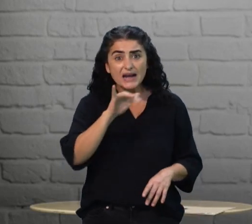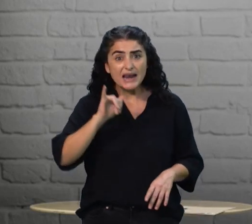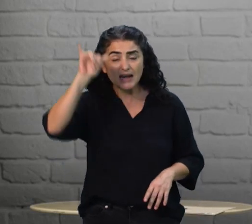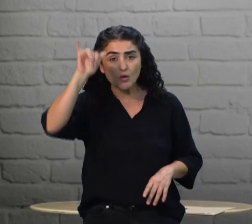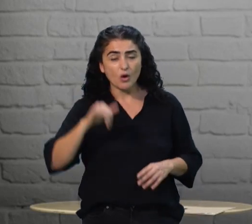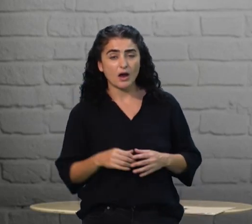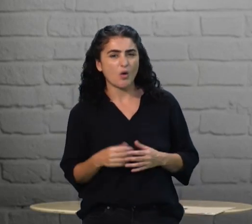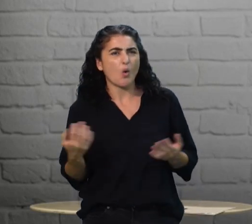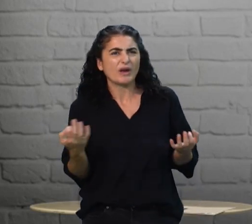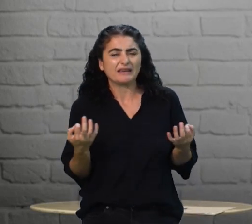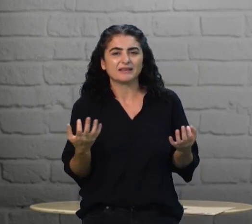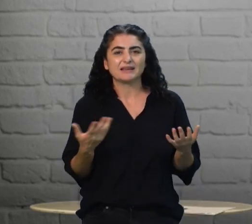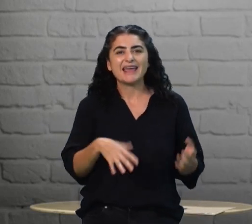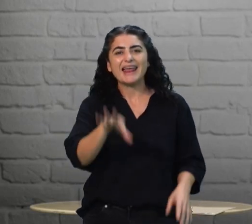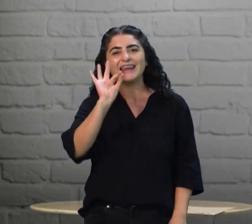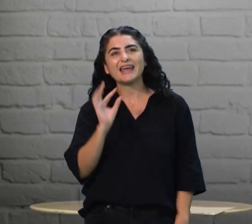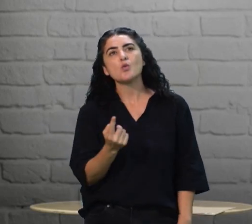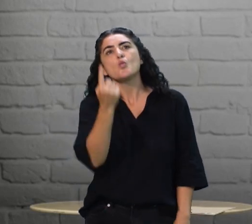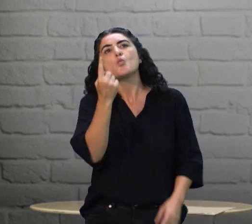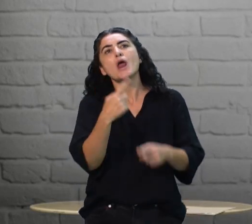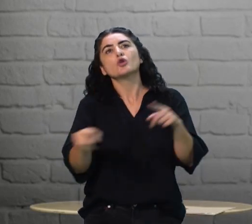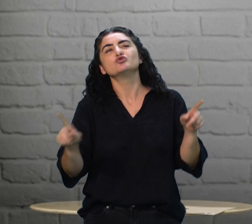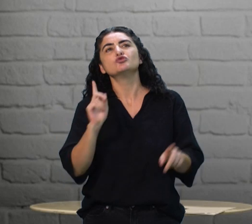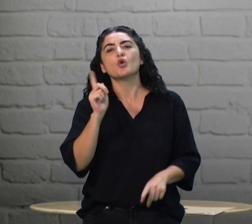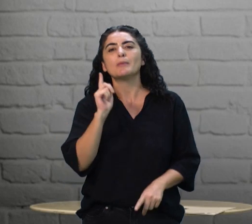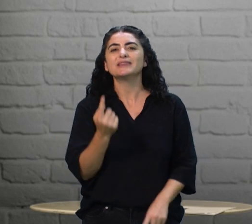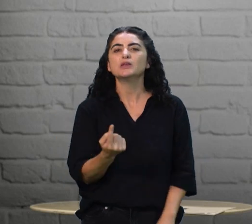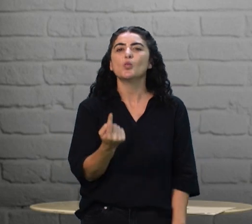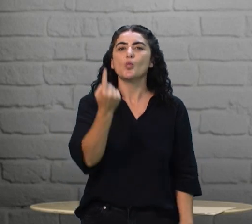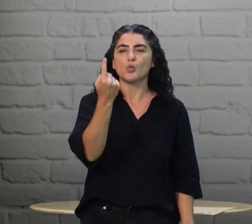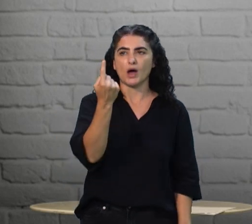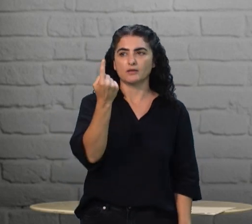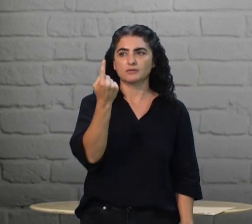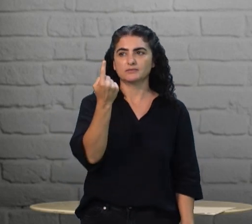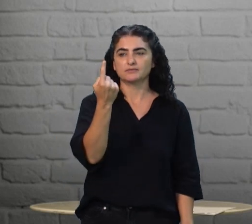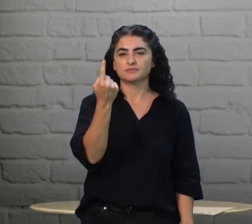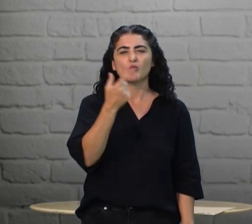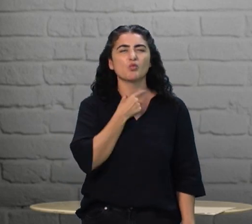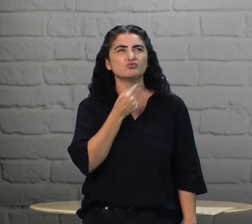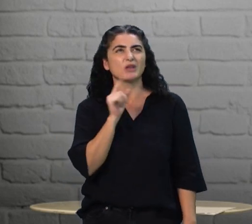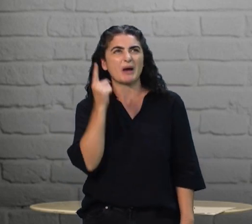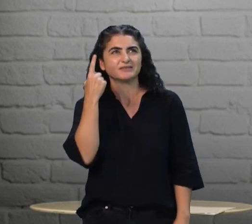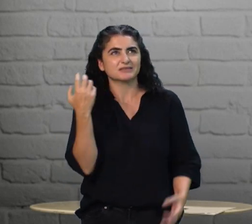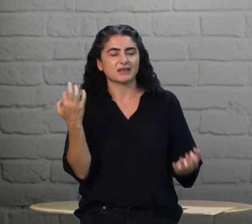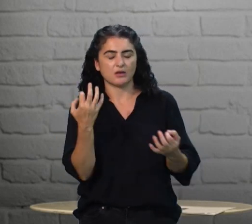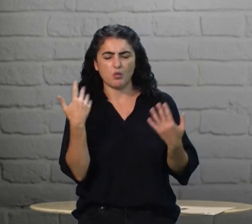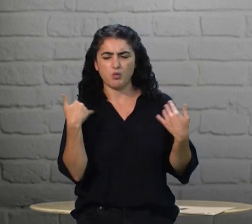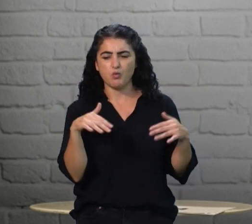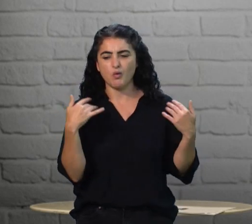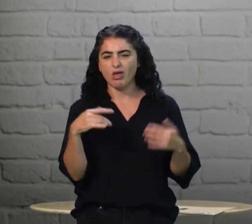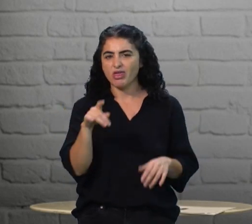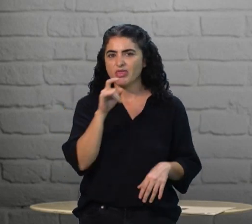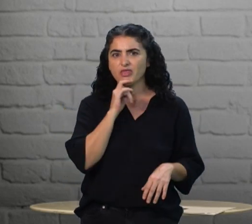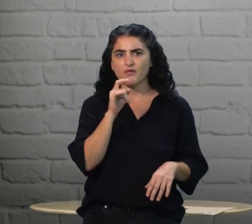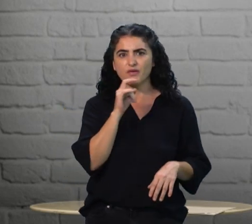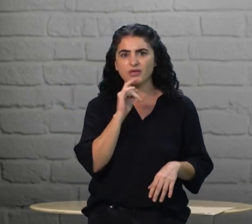Rioja elige una cosa de La Rioja solo una Esto sí que es difícil Eh Esto me habéis